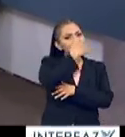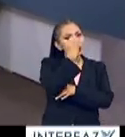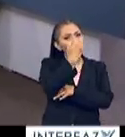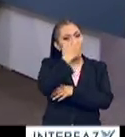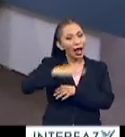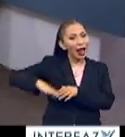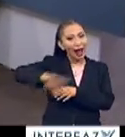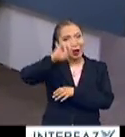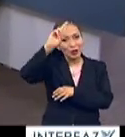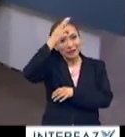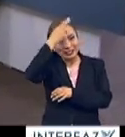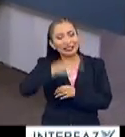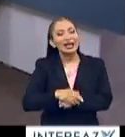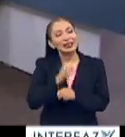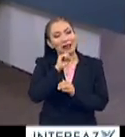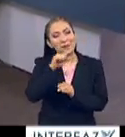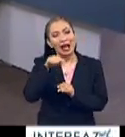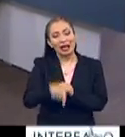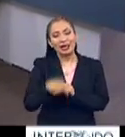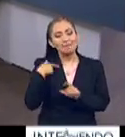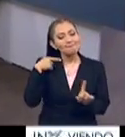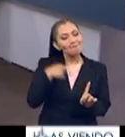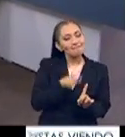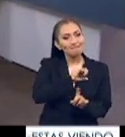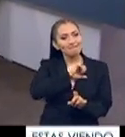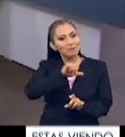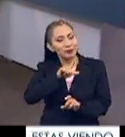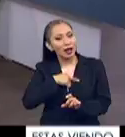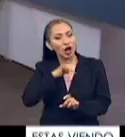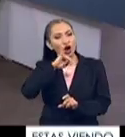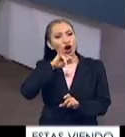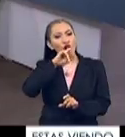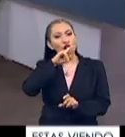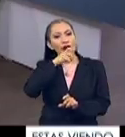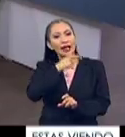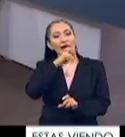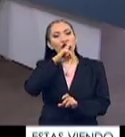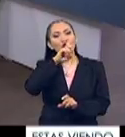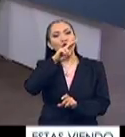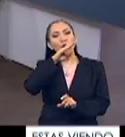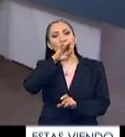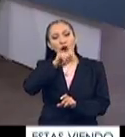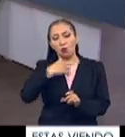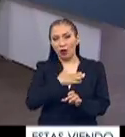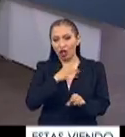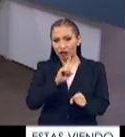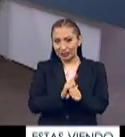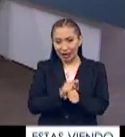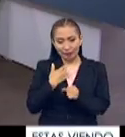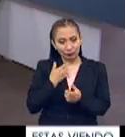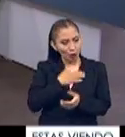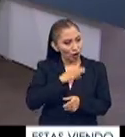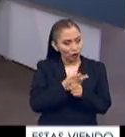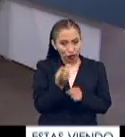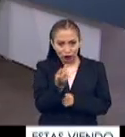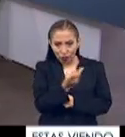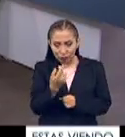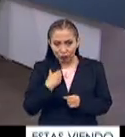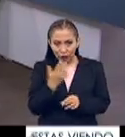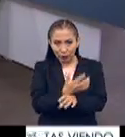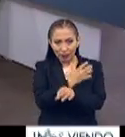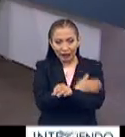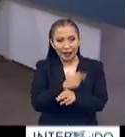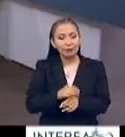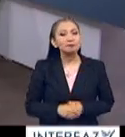espectro universitario. Y por supuesto, nuestro especialista en deportes, Jorge Rubio. Jorge, muy buenos días. Buenos días. Maestro, muy buenos días. Gracias por estar con